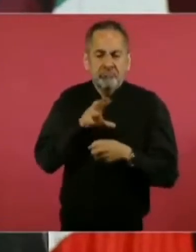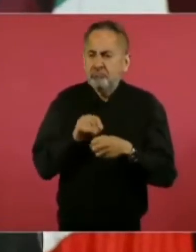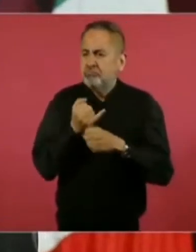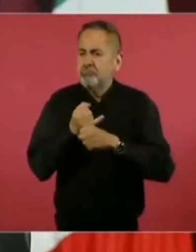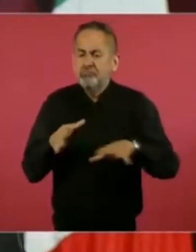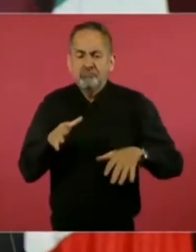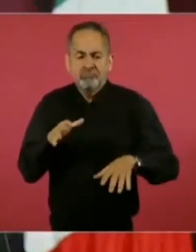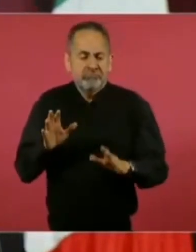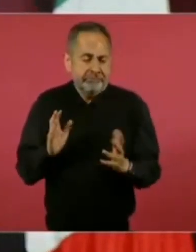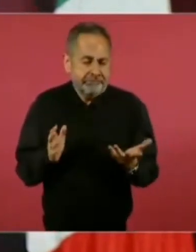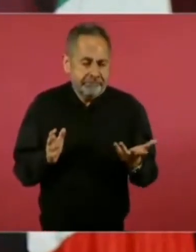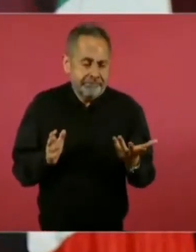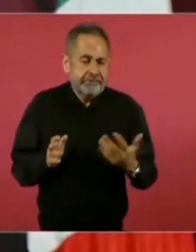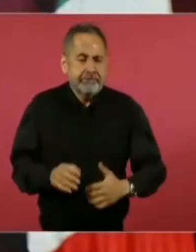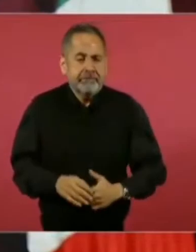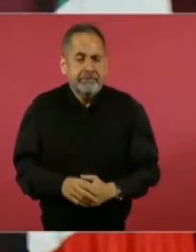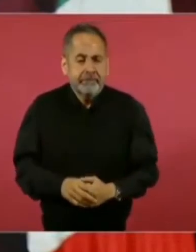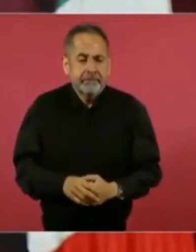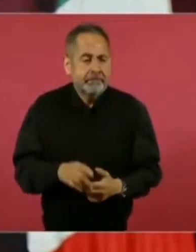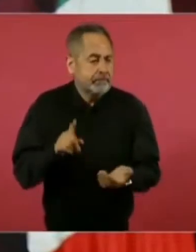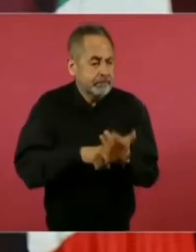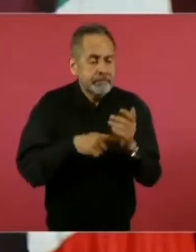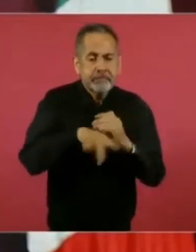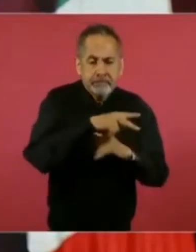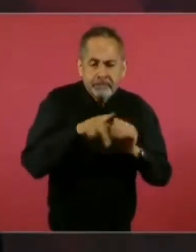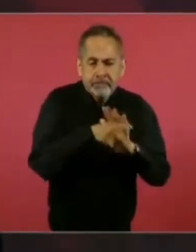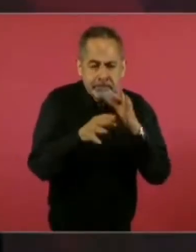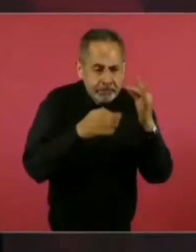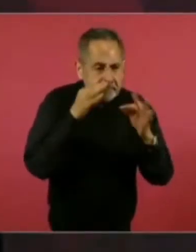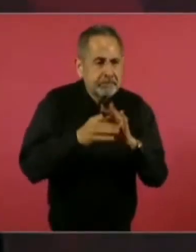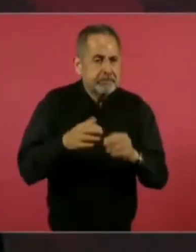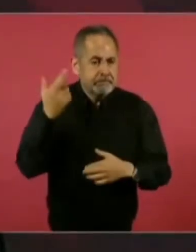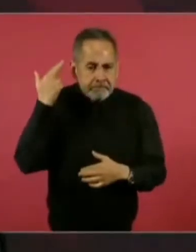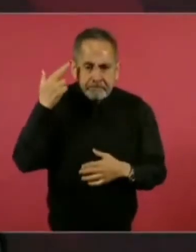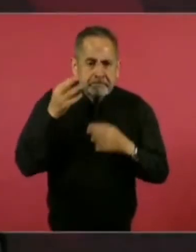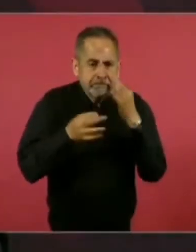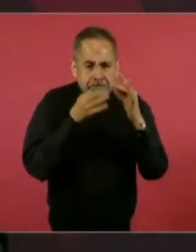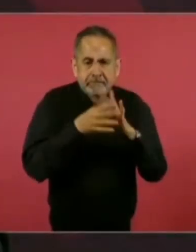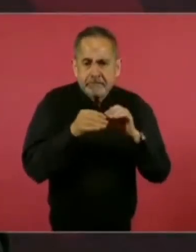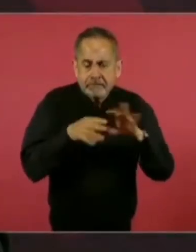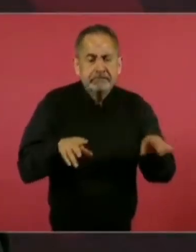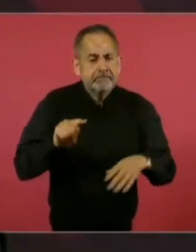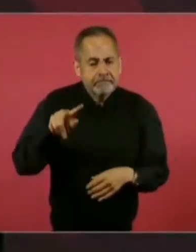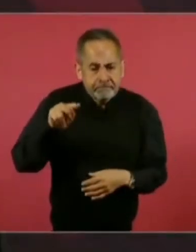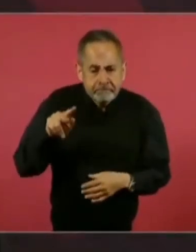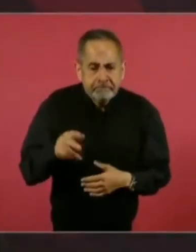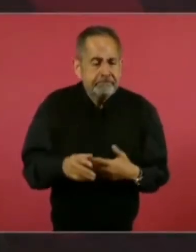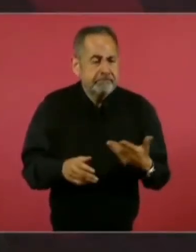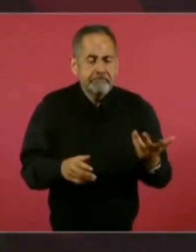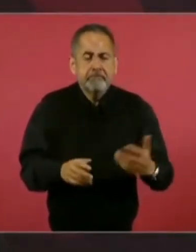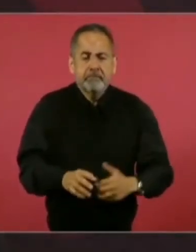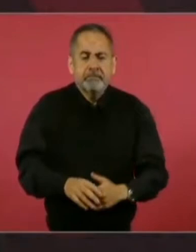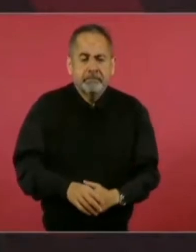información, de los periódicos, de la radio, de la televisión.